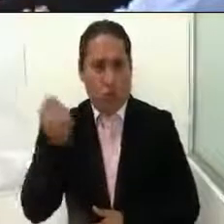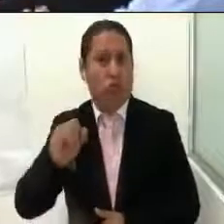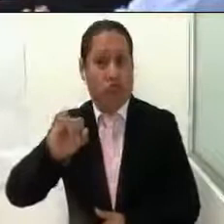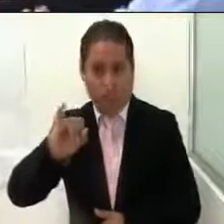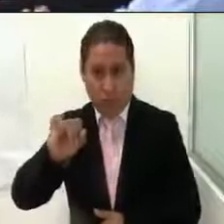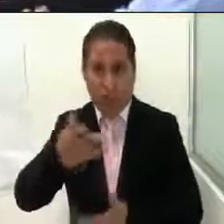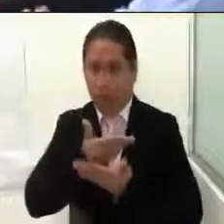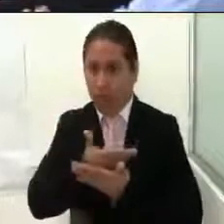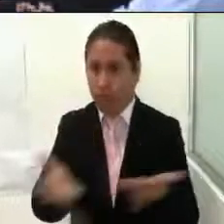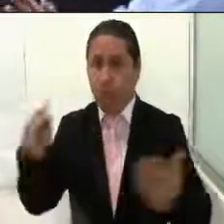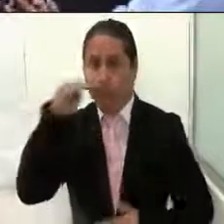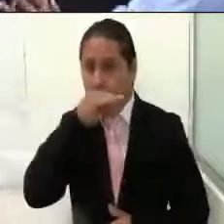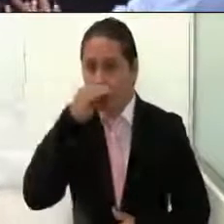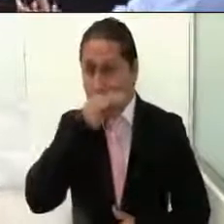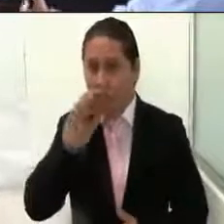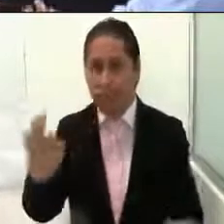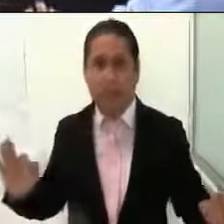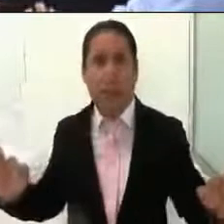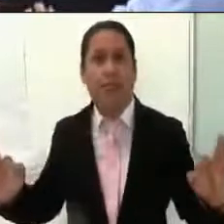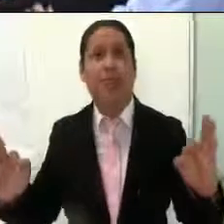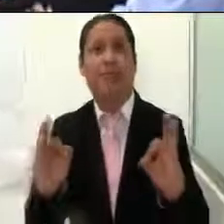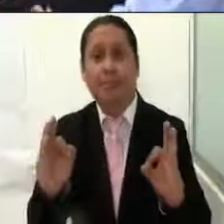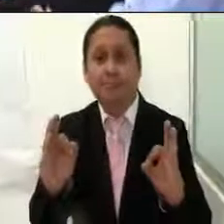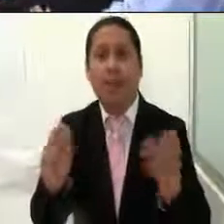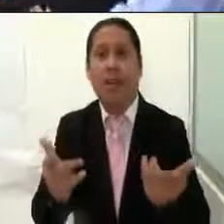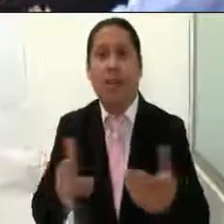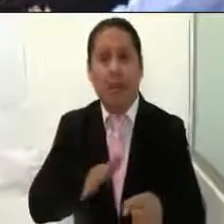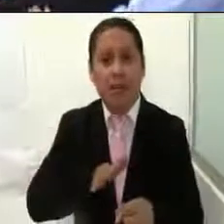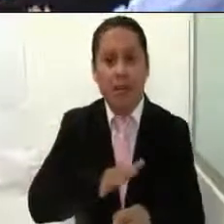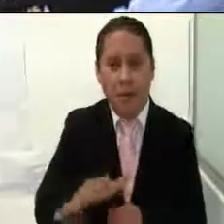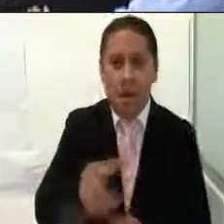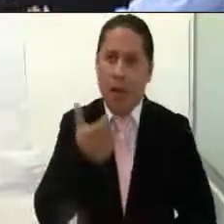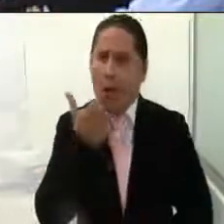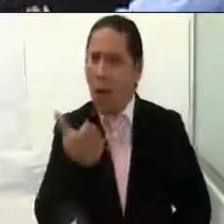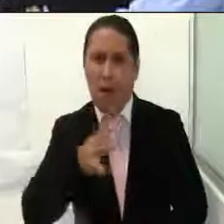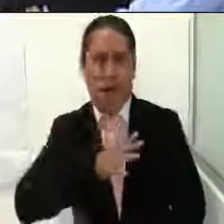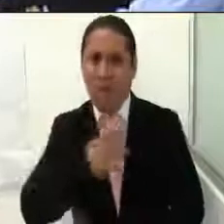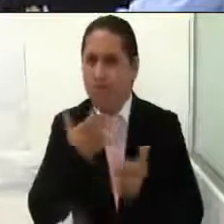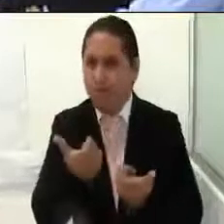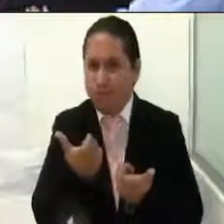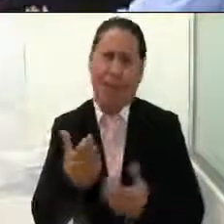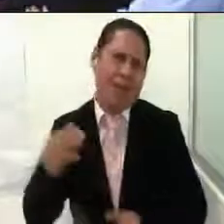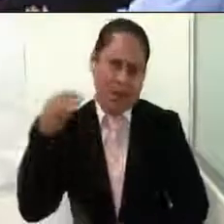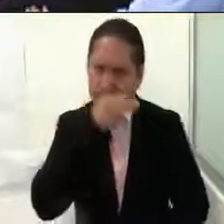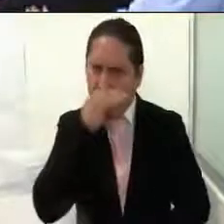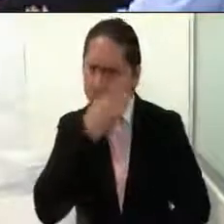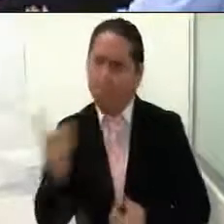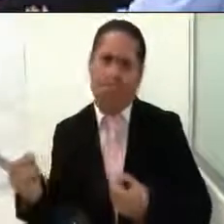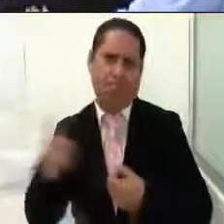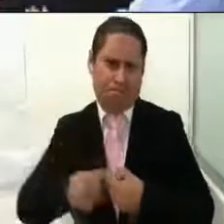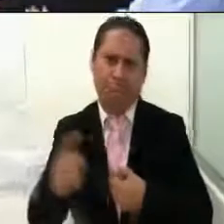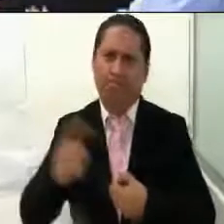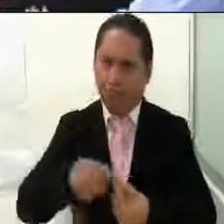y acercar los registros a personas de escasos recursos ya que esta campaña se venía aplicando